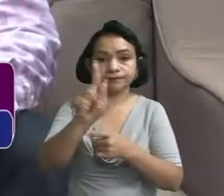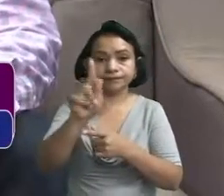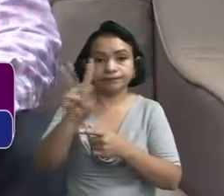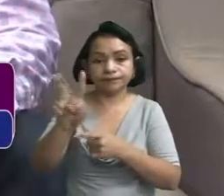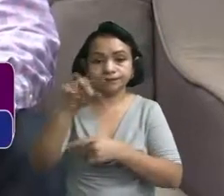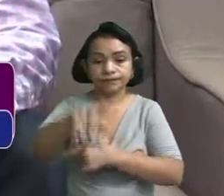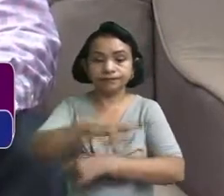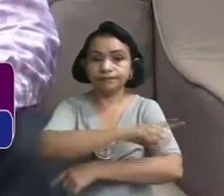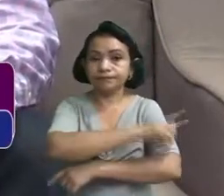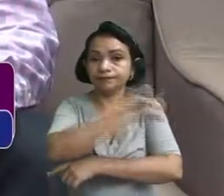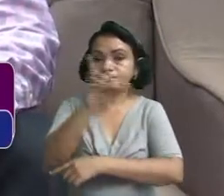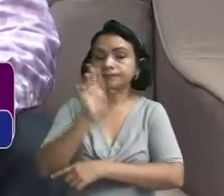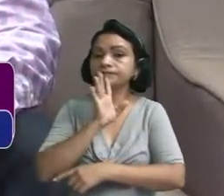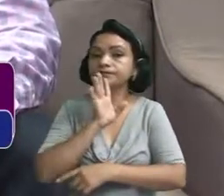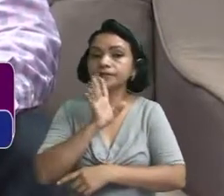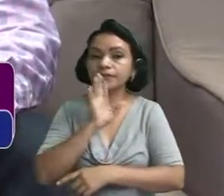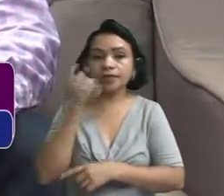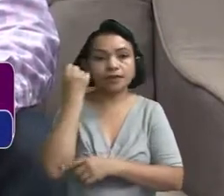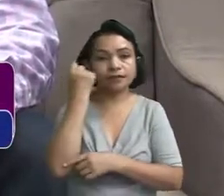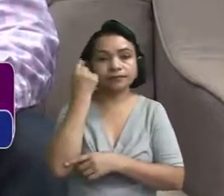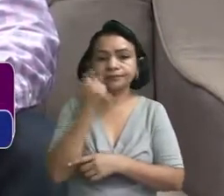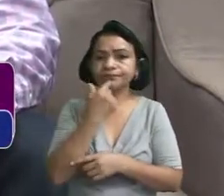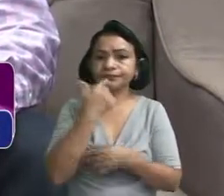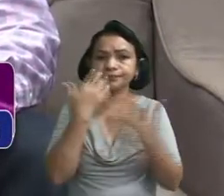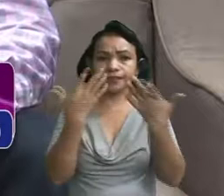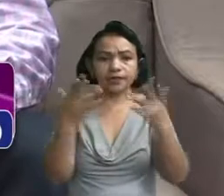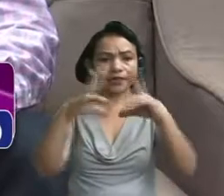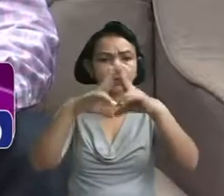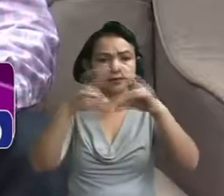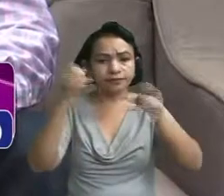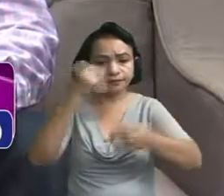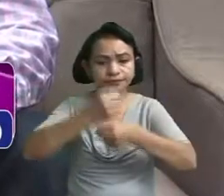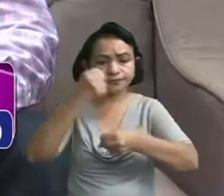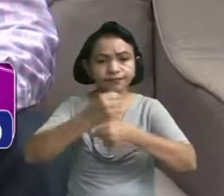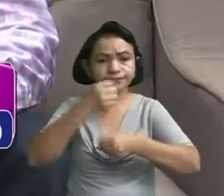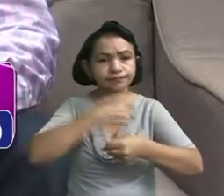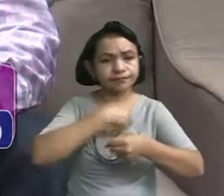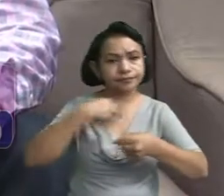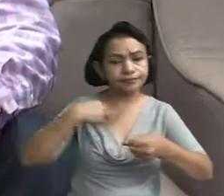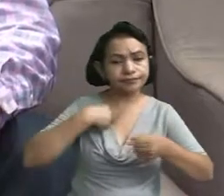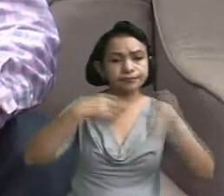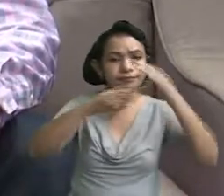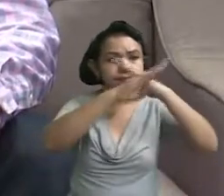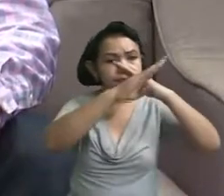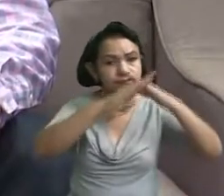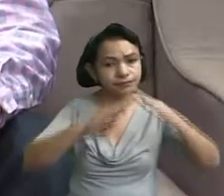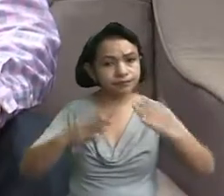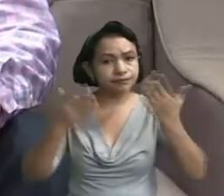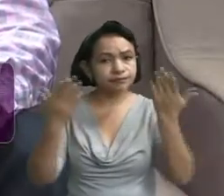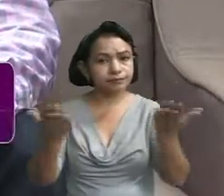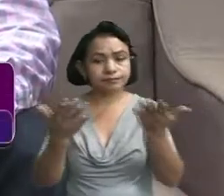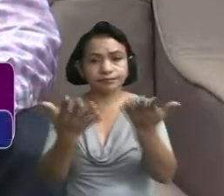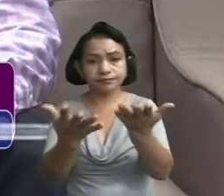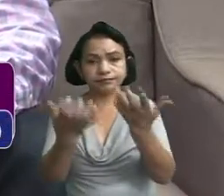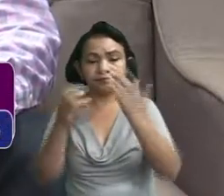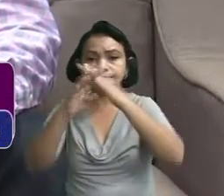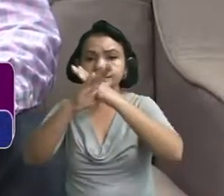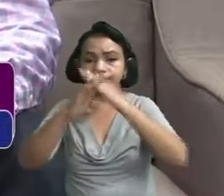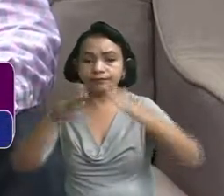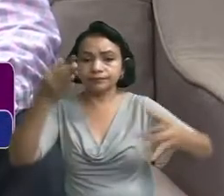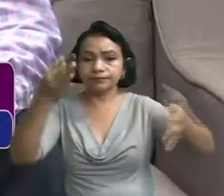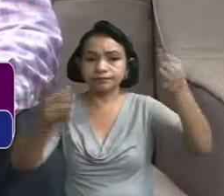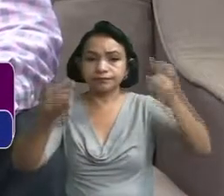una conversación en la cual entenderemos por qué Nicaragua trabaja arduamente en la construcción de una paz y también una paz con justicia